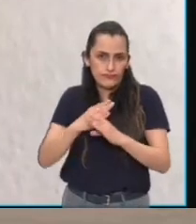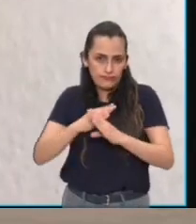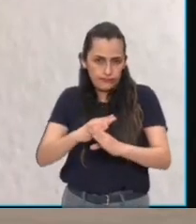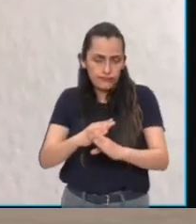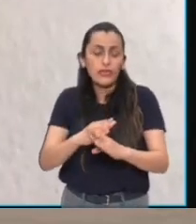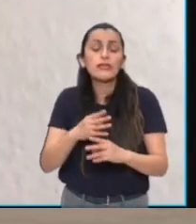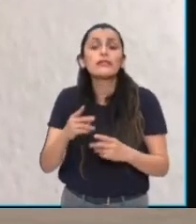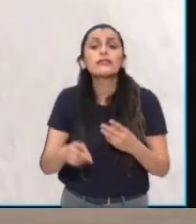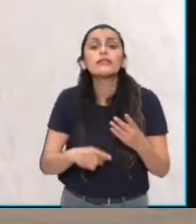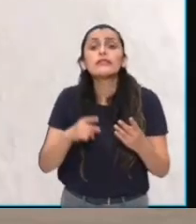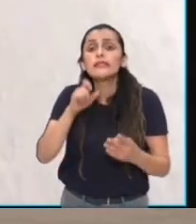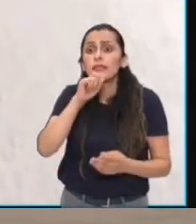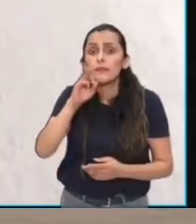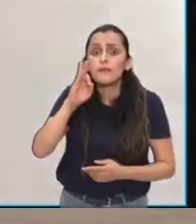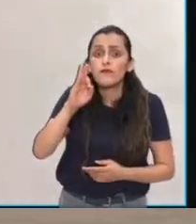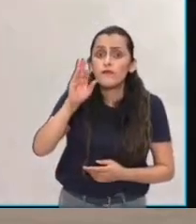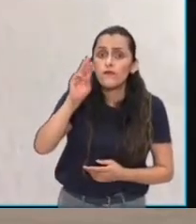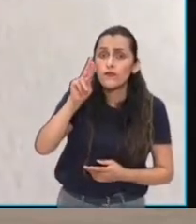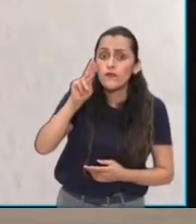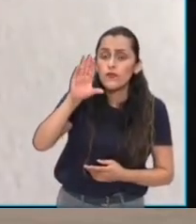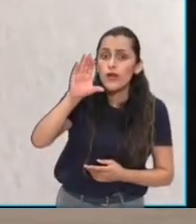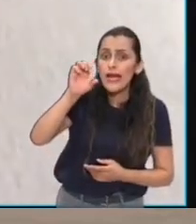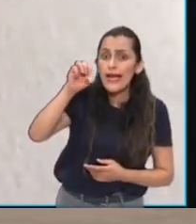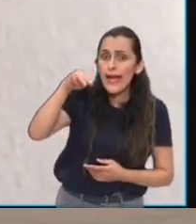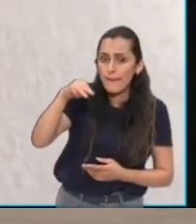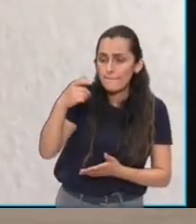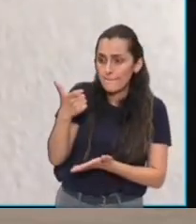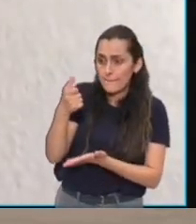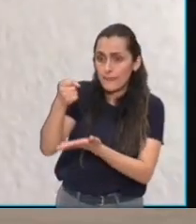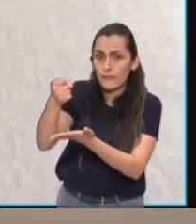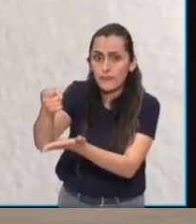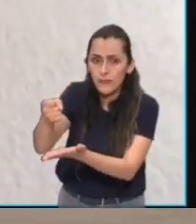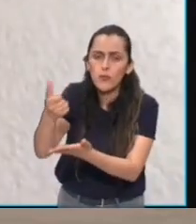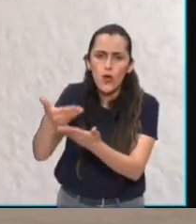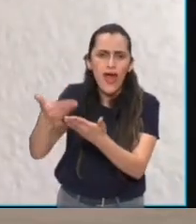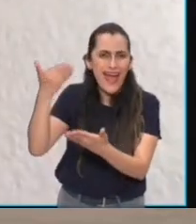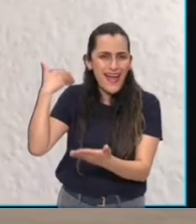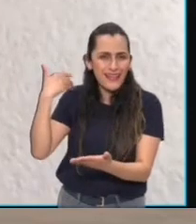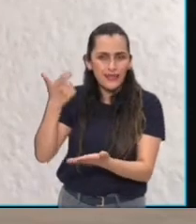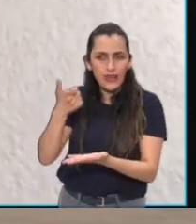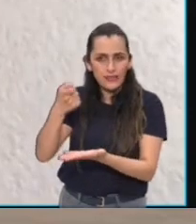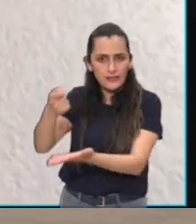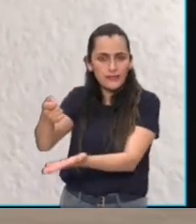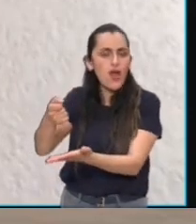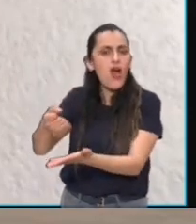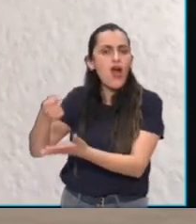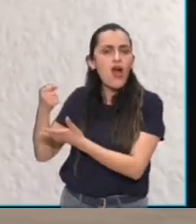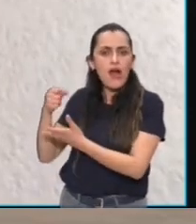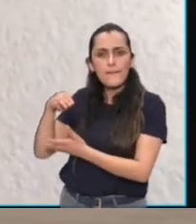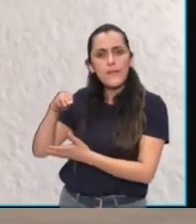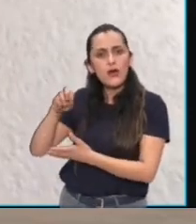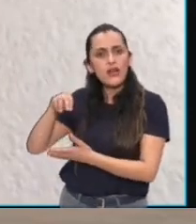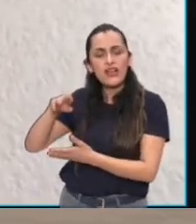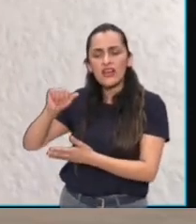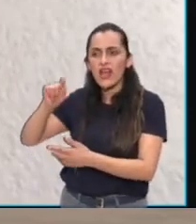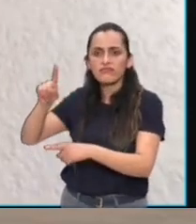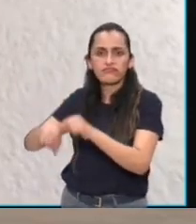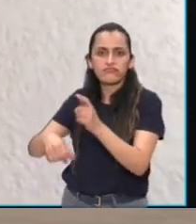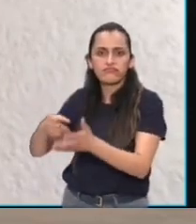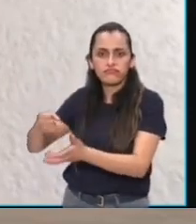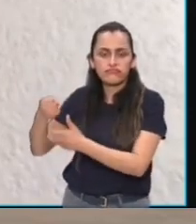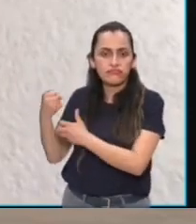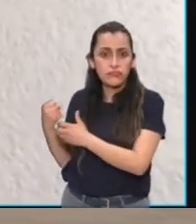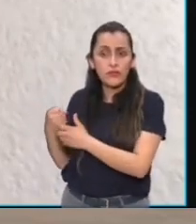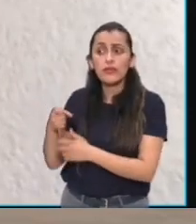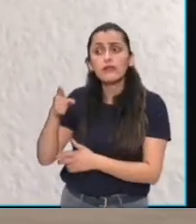un presupuesto autónomo que Morena extinguió, ya que hoy en día el cáncer de mama llegan muchas